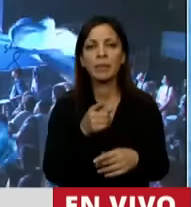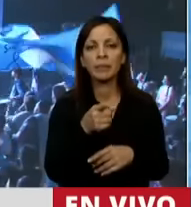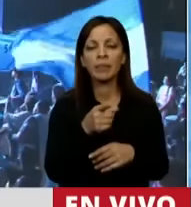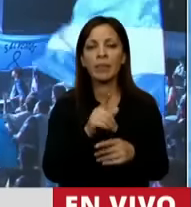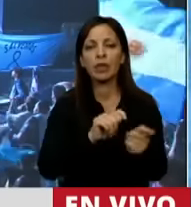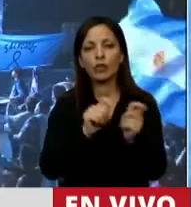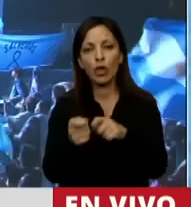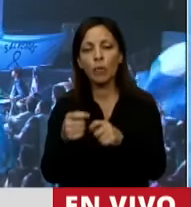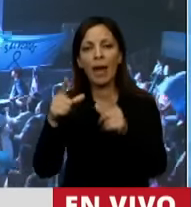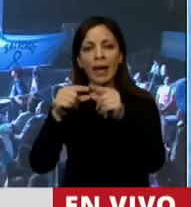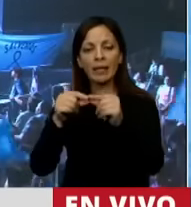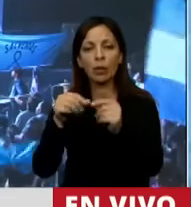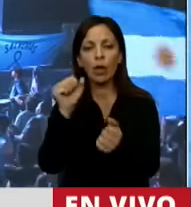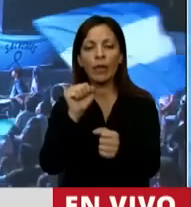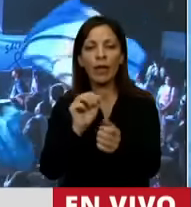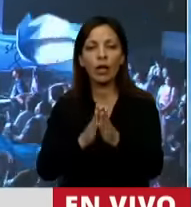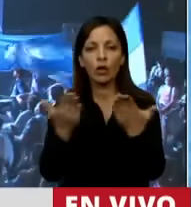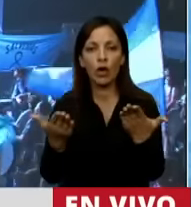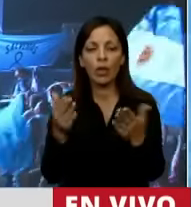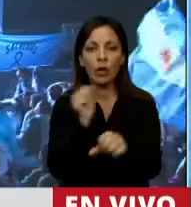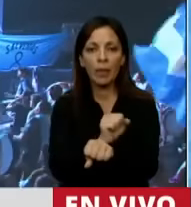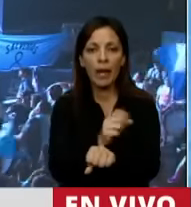los artículos del Código Penal a fin de